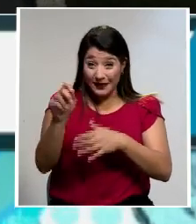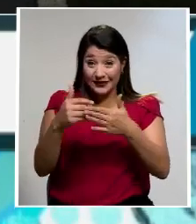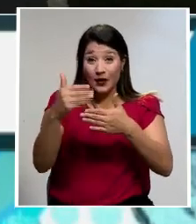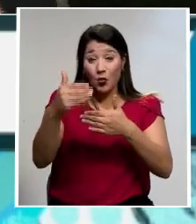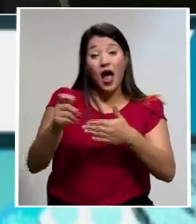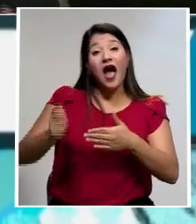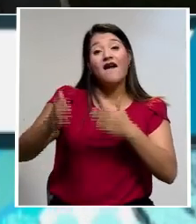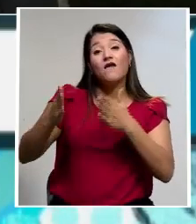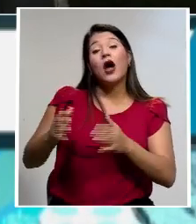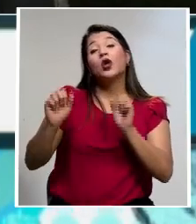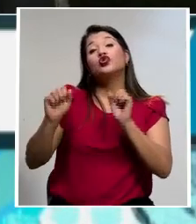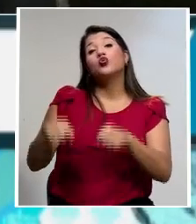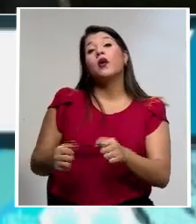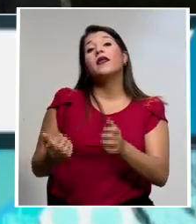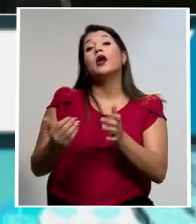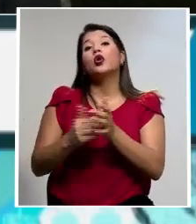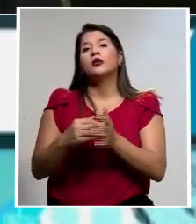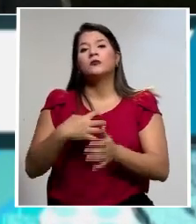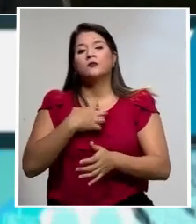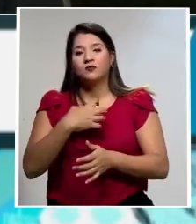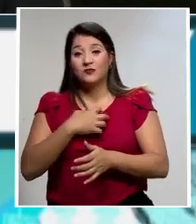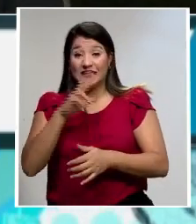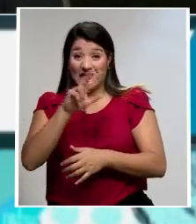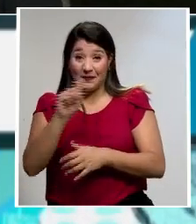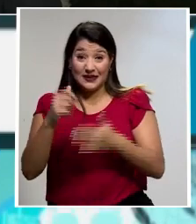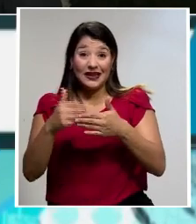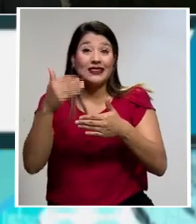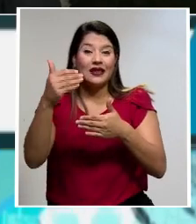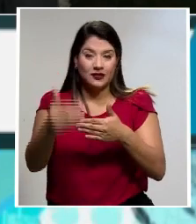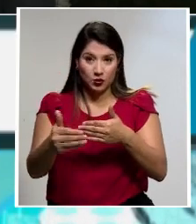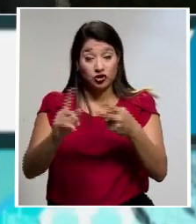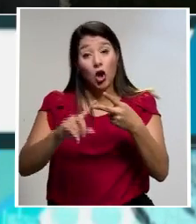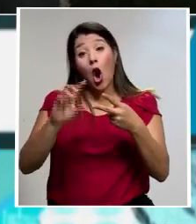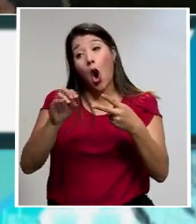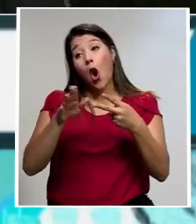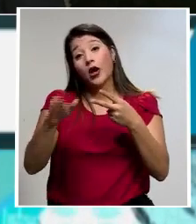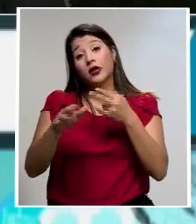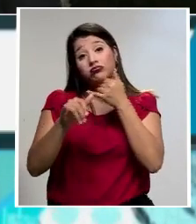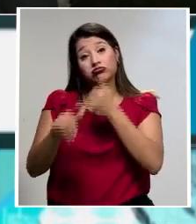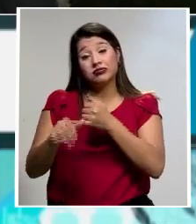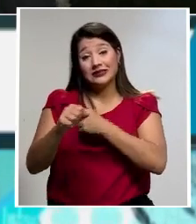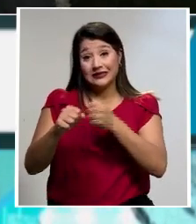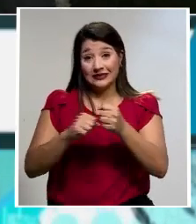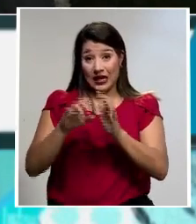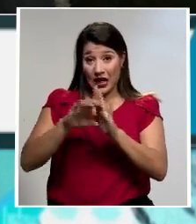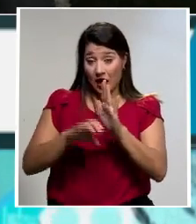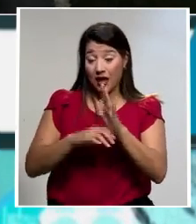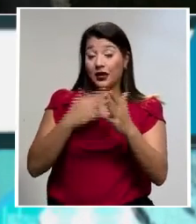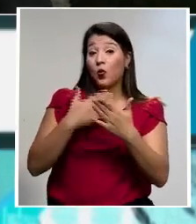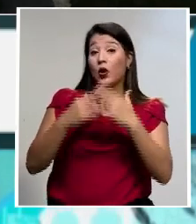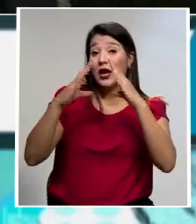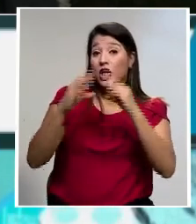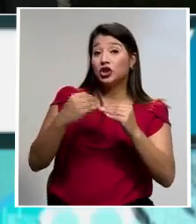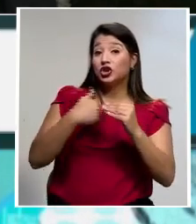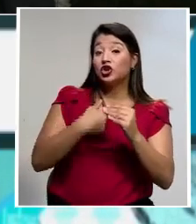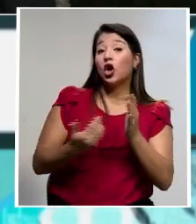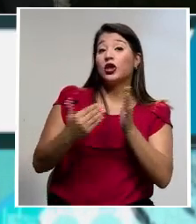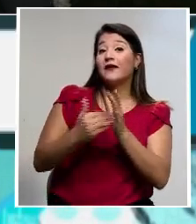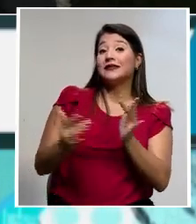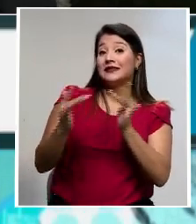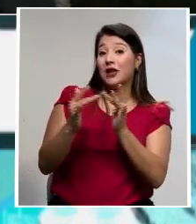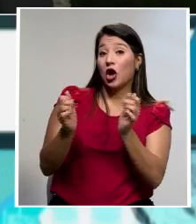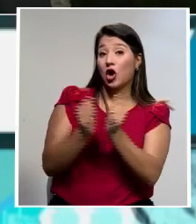juzgado o bien a través de una acción en la Sala Constitucional. Don Ernesto, regreso con usted al estudio. Buenas noches. Buenas noches,